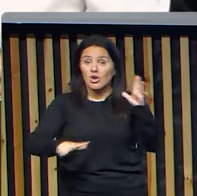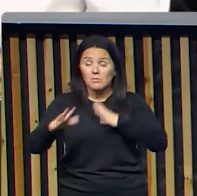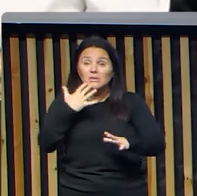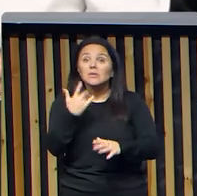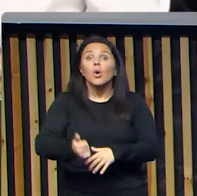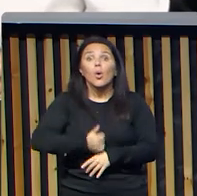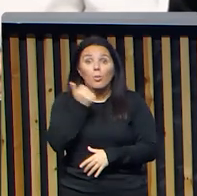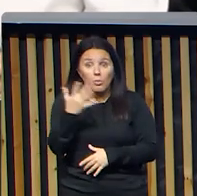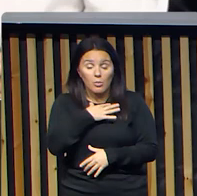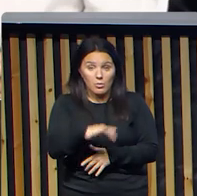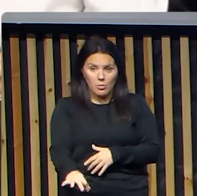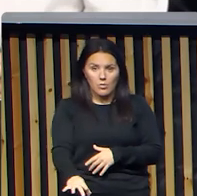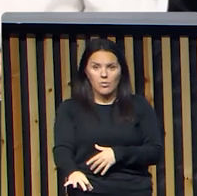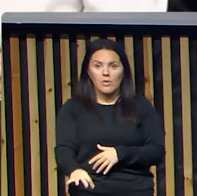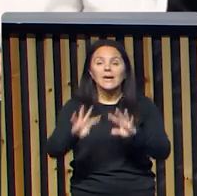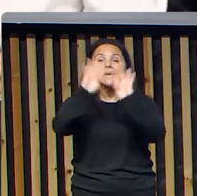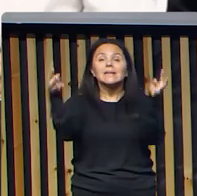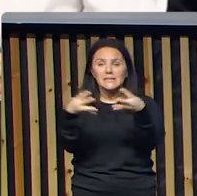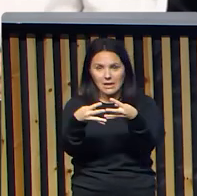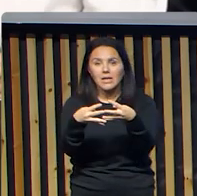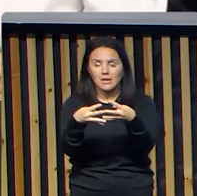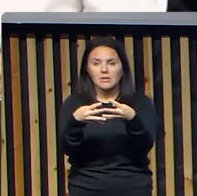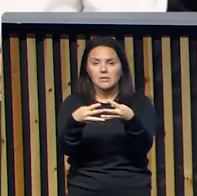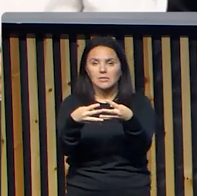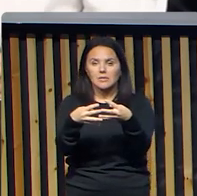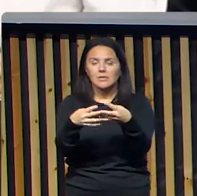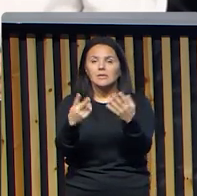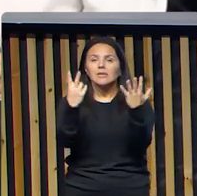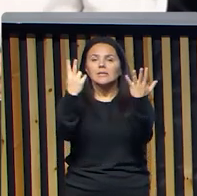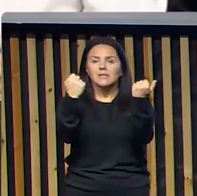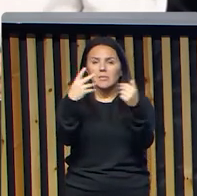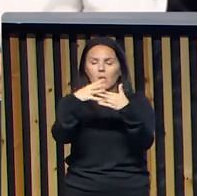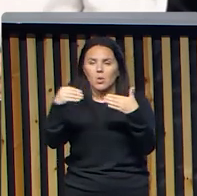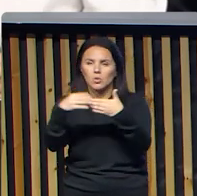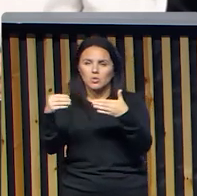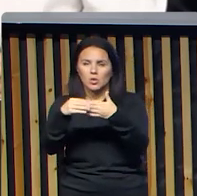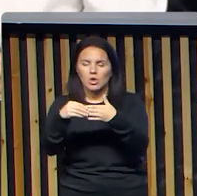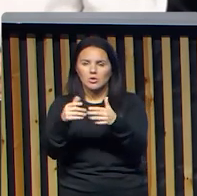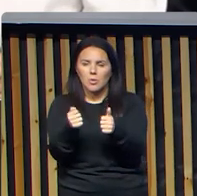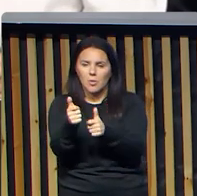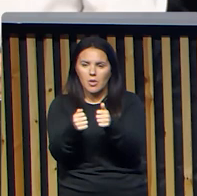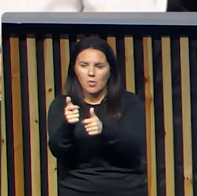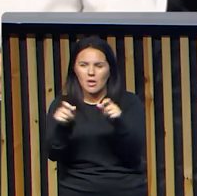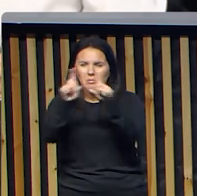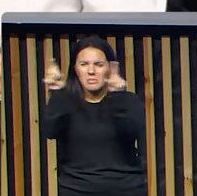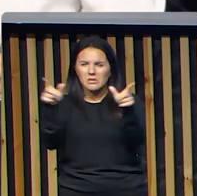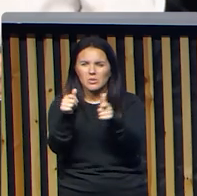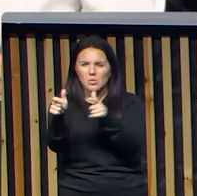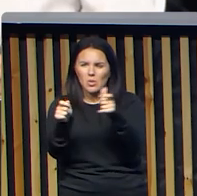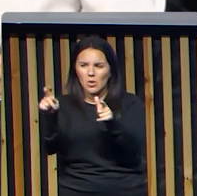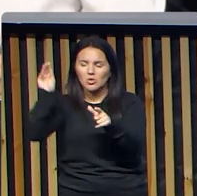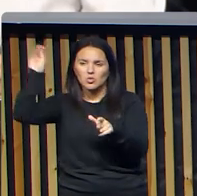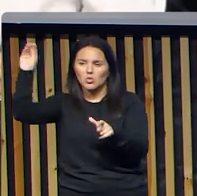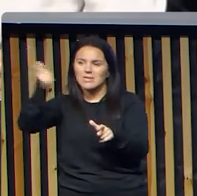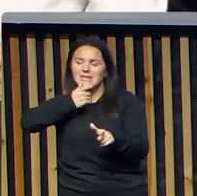videojuegos empresa videojuegos británica a ver qué os sale Y con esa historia que os la voy a dejar de regalito os vais a dar cuenta